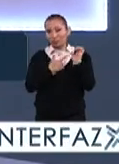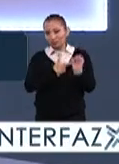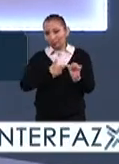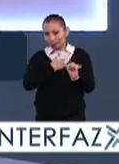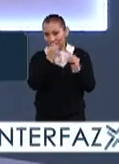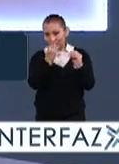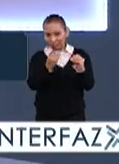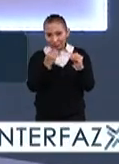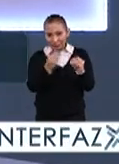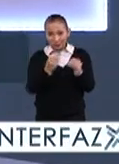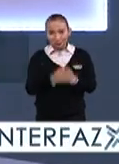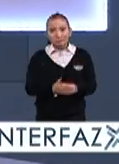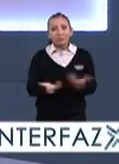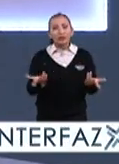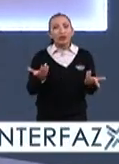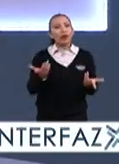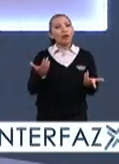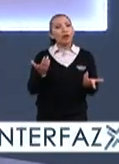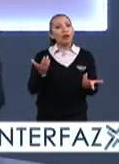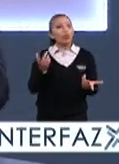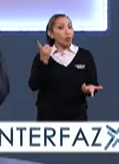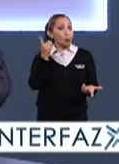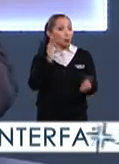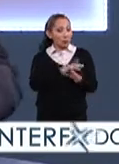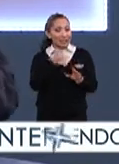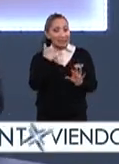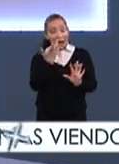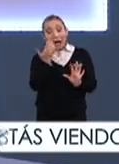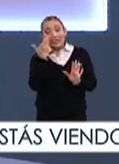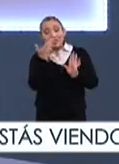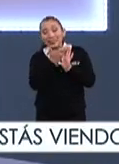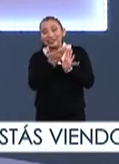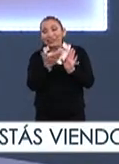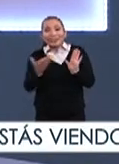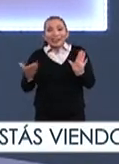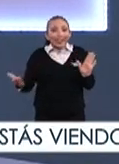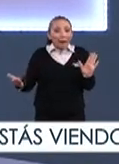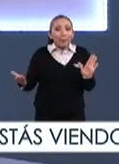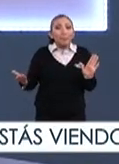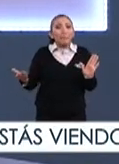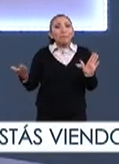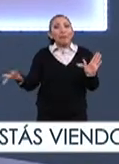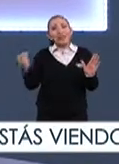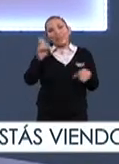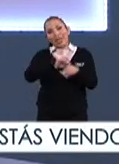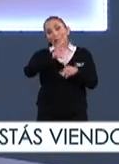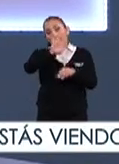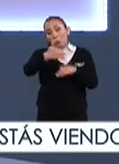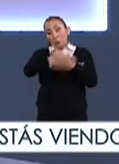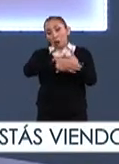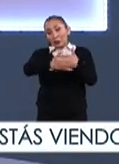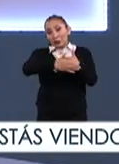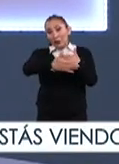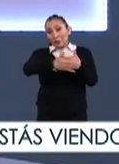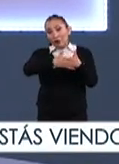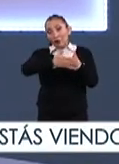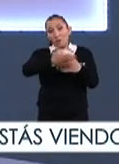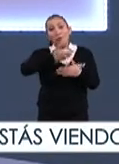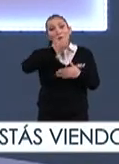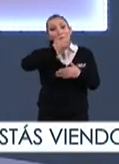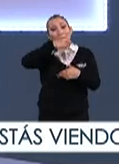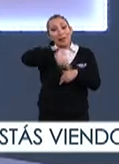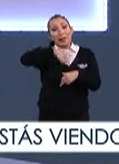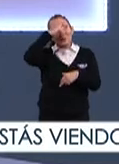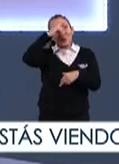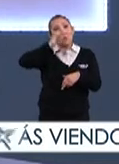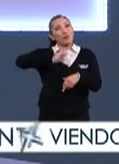gustar muchísimo, no solo por que ya estamos en tiempos de pues el Día de Muertos, una de nuestras tradiciones más importantes en